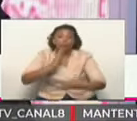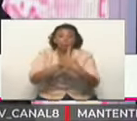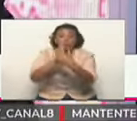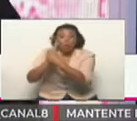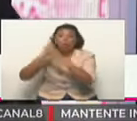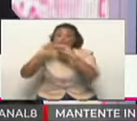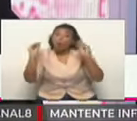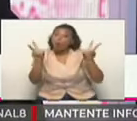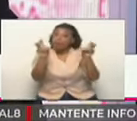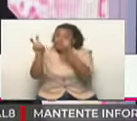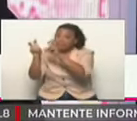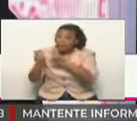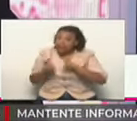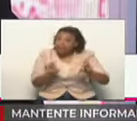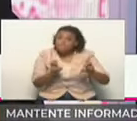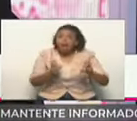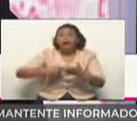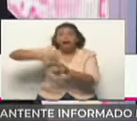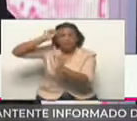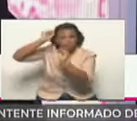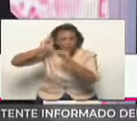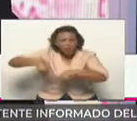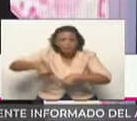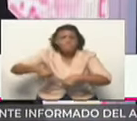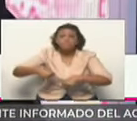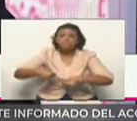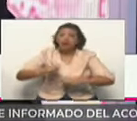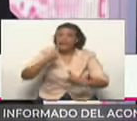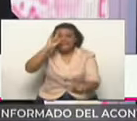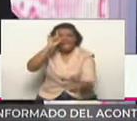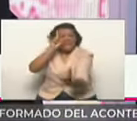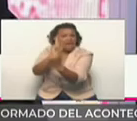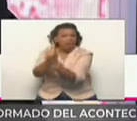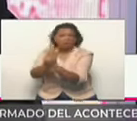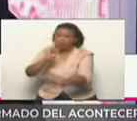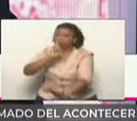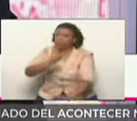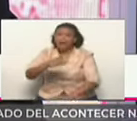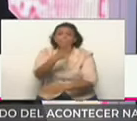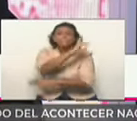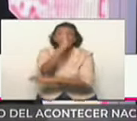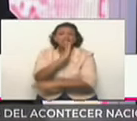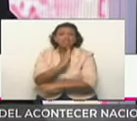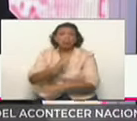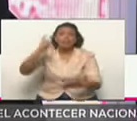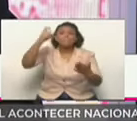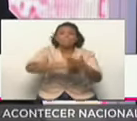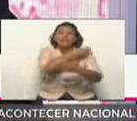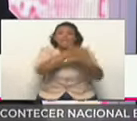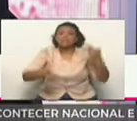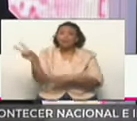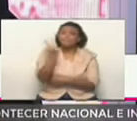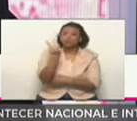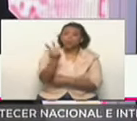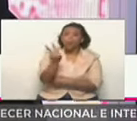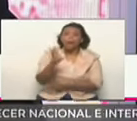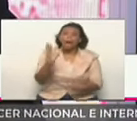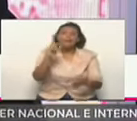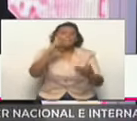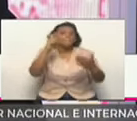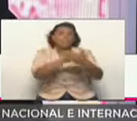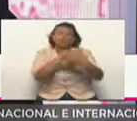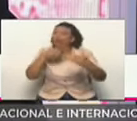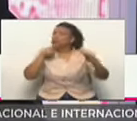los temas, afirmó de manera directa, Brasil veta a Venezuela, Venezuela